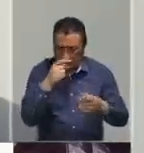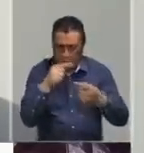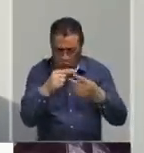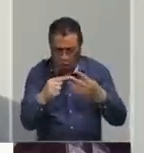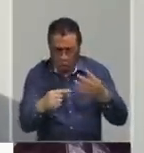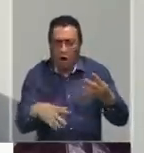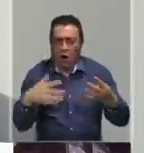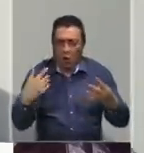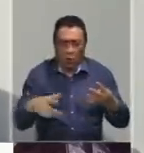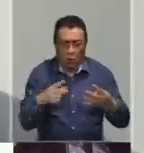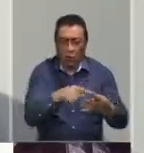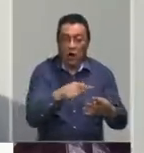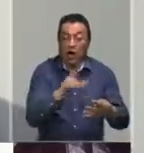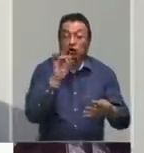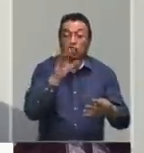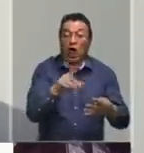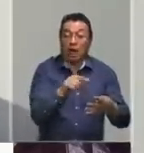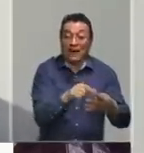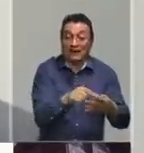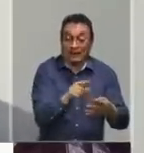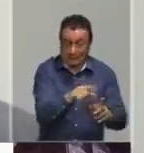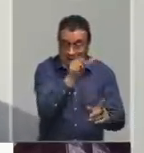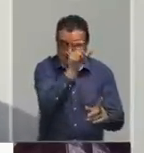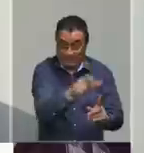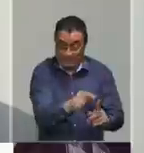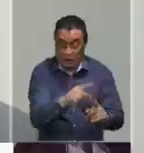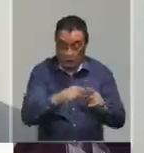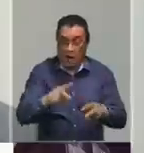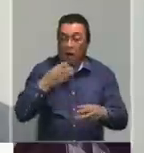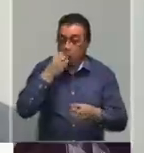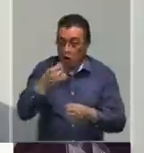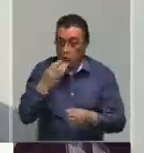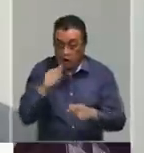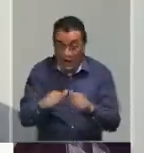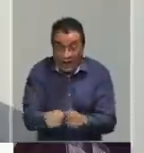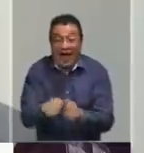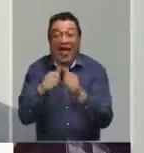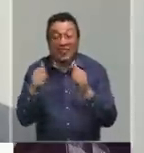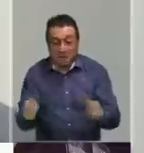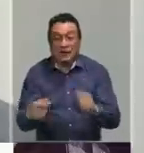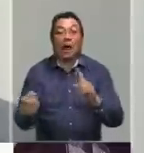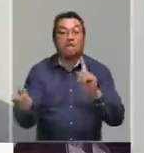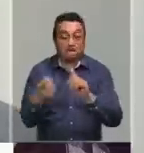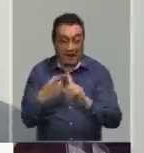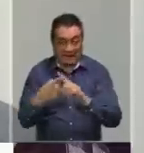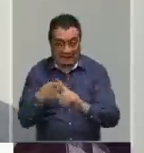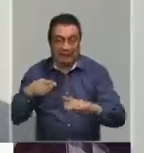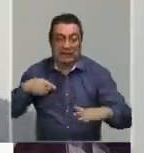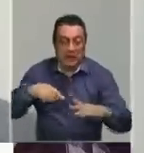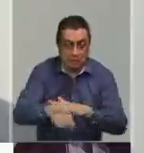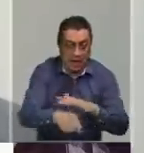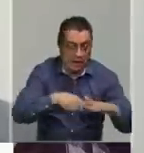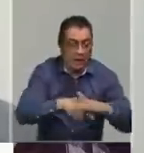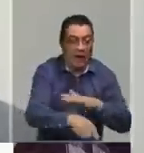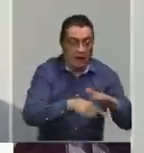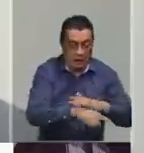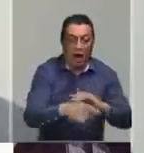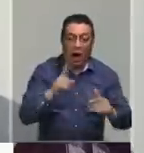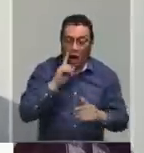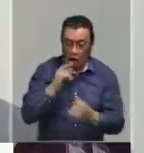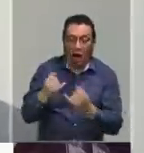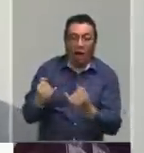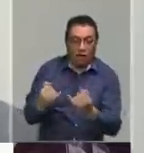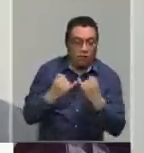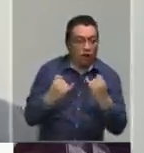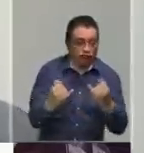hechos, en que el imputado no solo realiza estas declaraciones, sino que participa de actos, tiene información, le